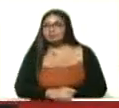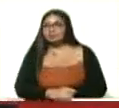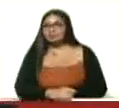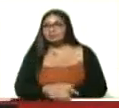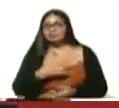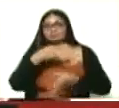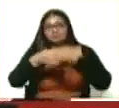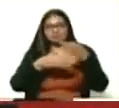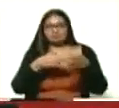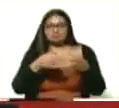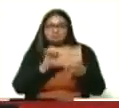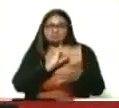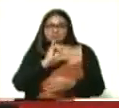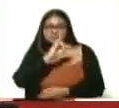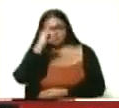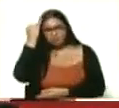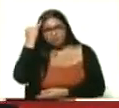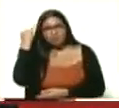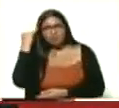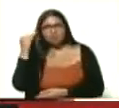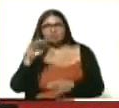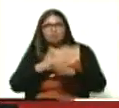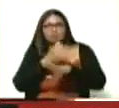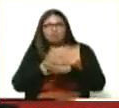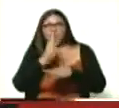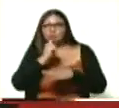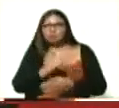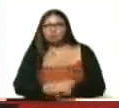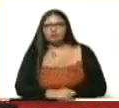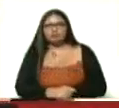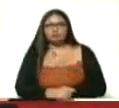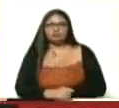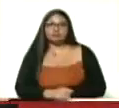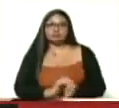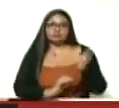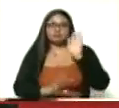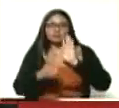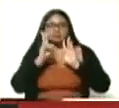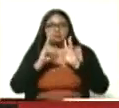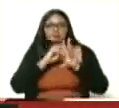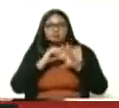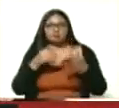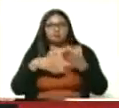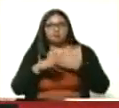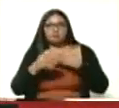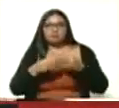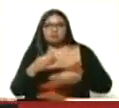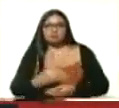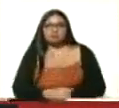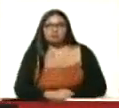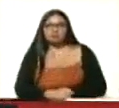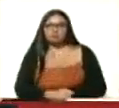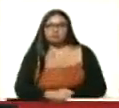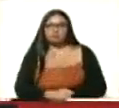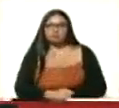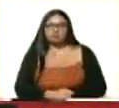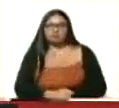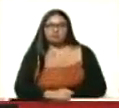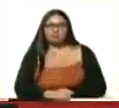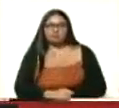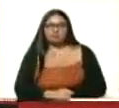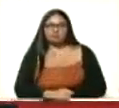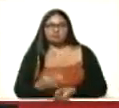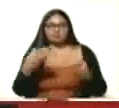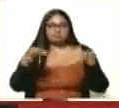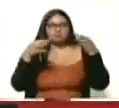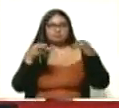hablando de inocencia o culpabilidad, estamos, estamos hablando de inmunidad diplomática, que es el juicio que estamos llevando. Exacto. En estos papeles